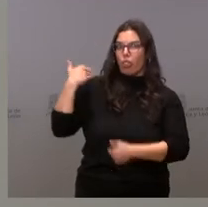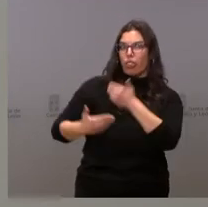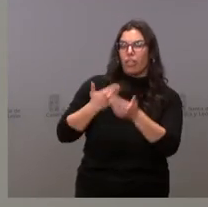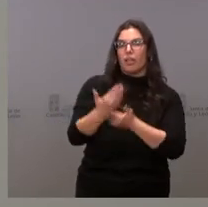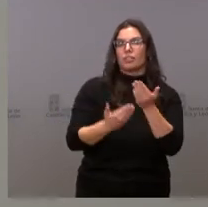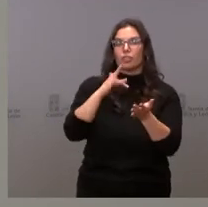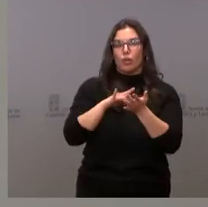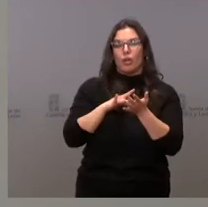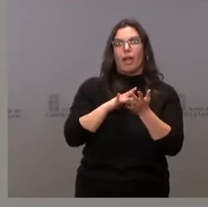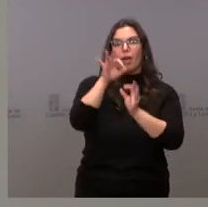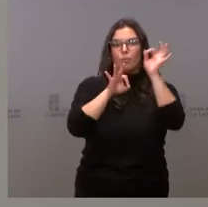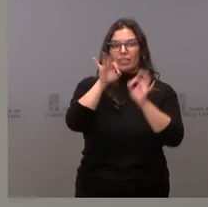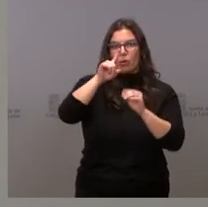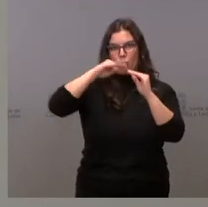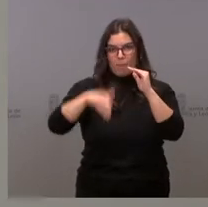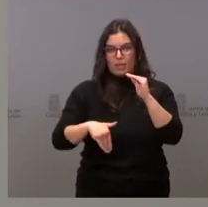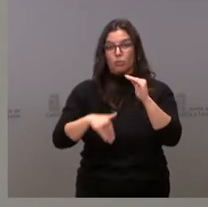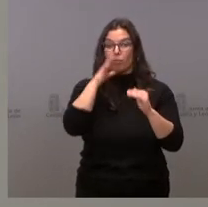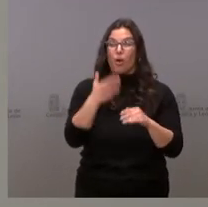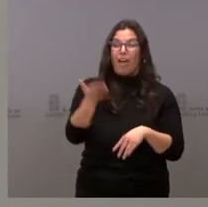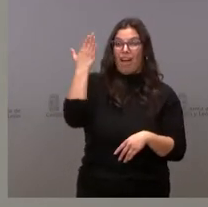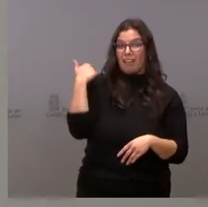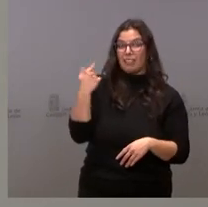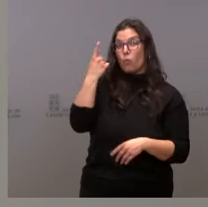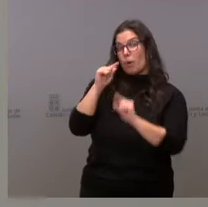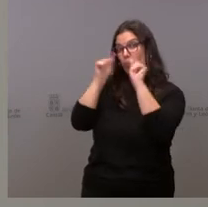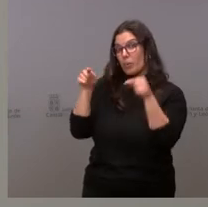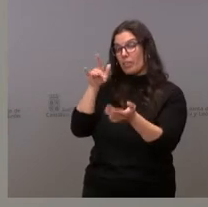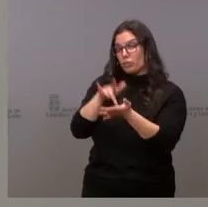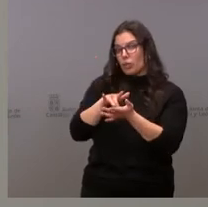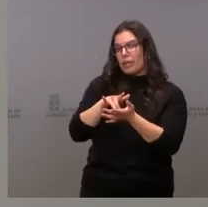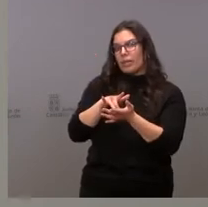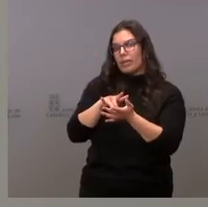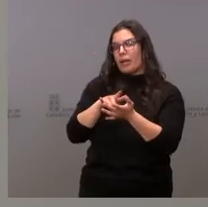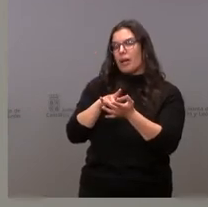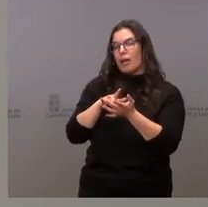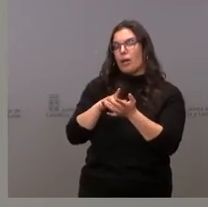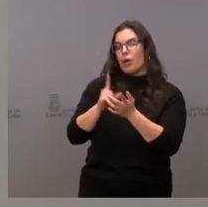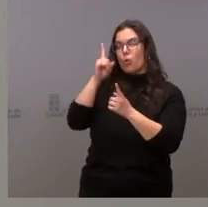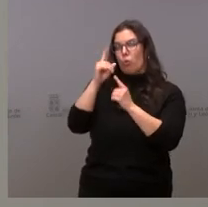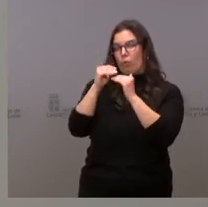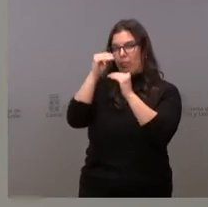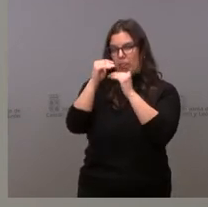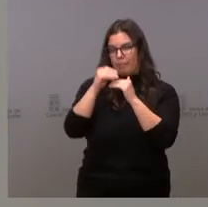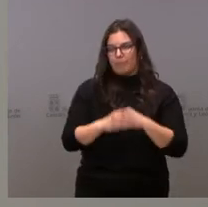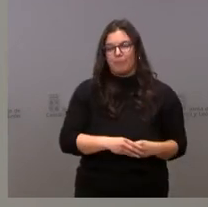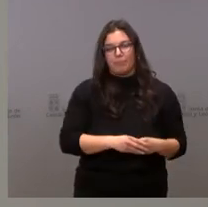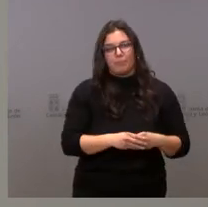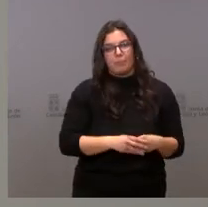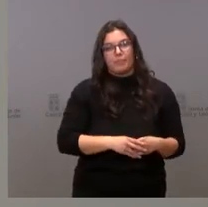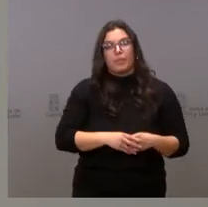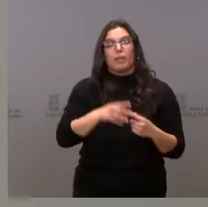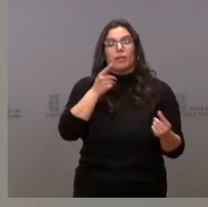tenemos este número por debajo de 1 porque el día anterior había una provincia en la que todavía no llegaba a 1 por lo que respecta a los datos